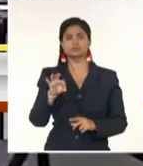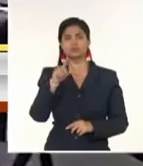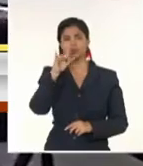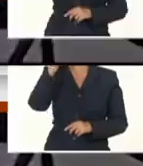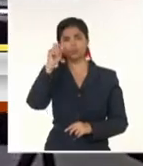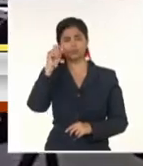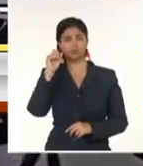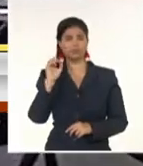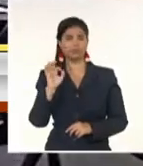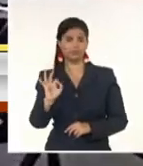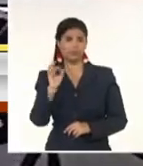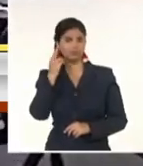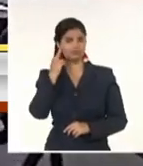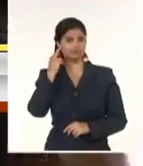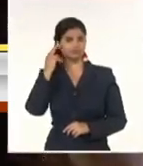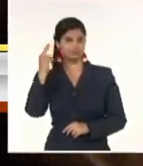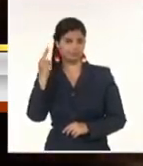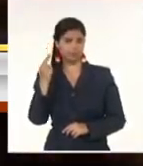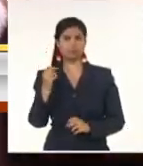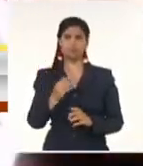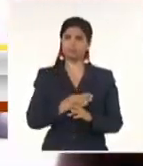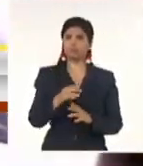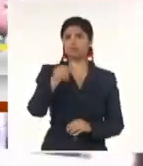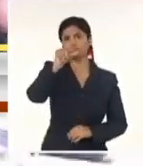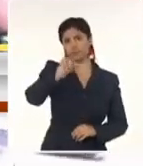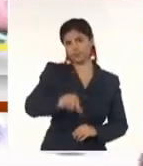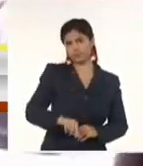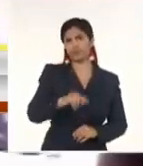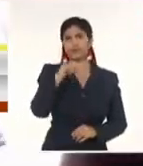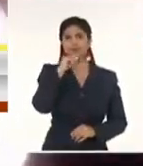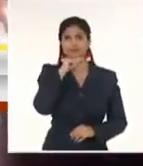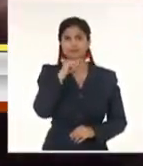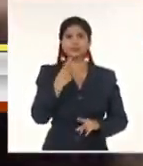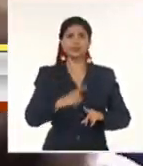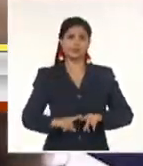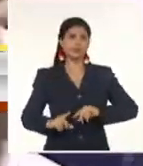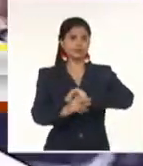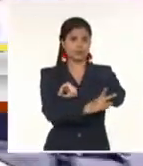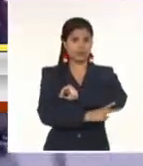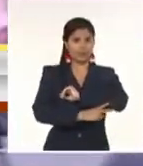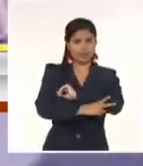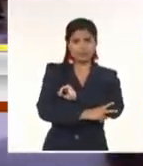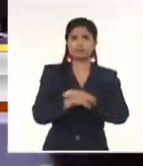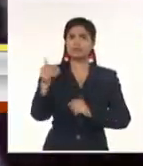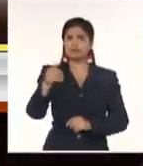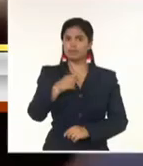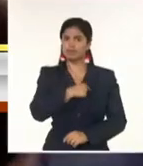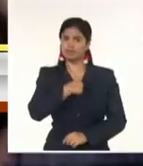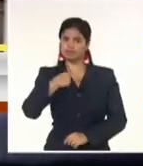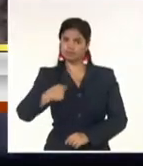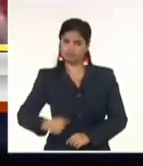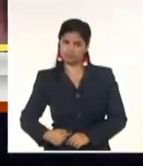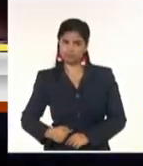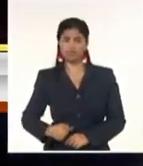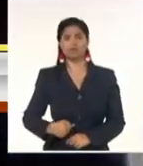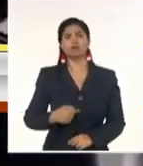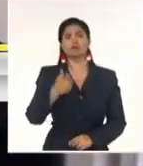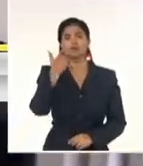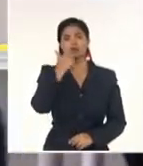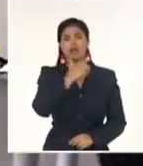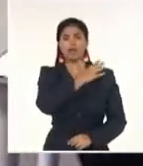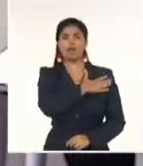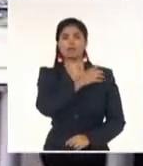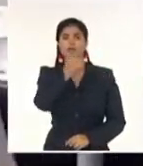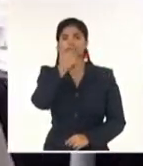gremio cubano a su similar ruso, así como a los colegas de, las colegas de China, India, Serbia y Azerbaiyán. Agradeció